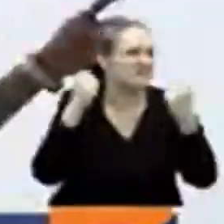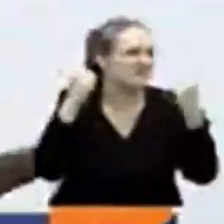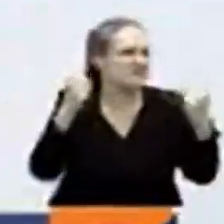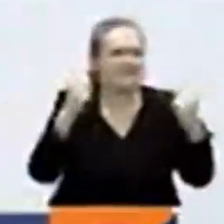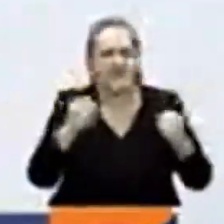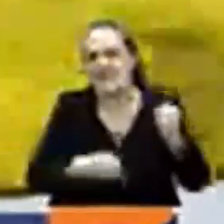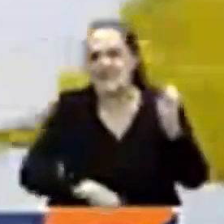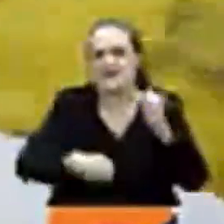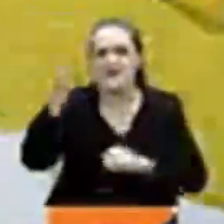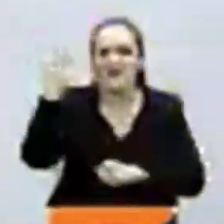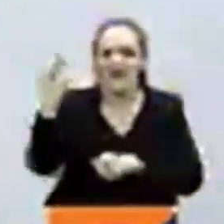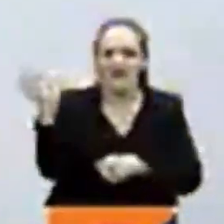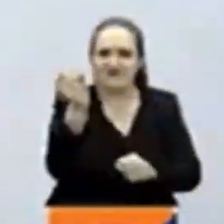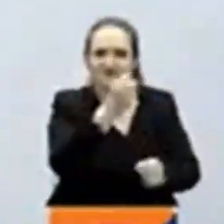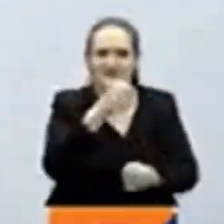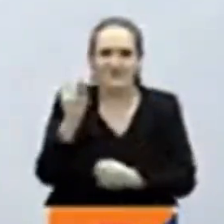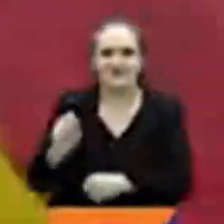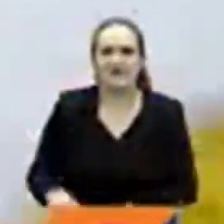levantó la copa.